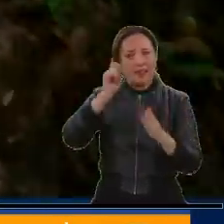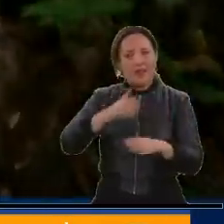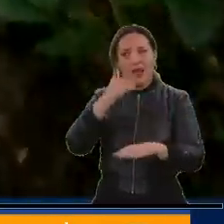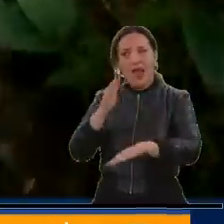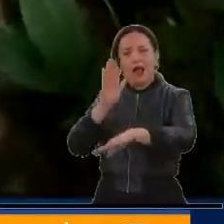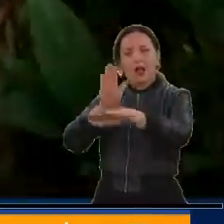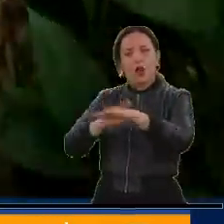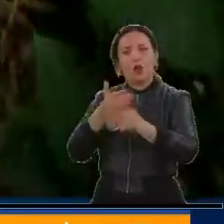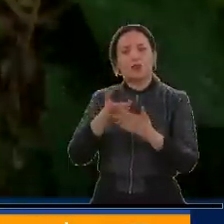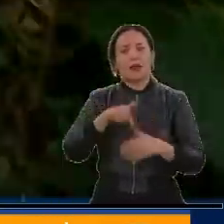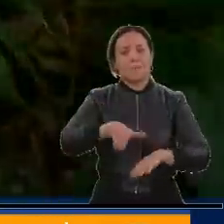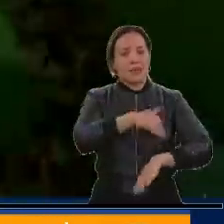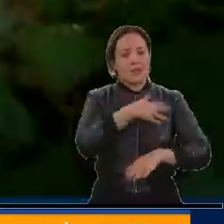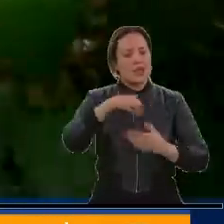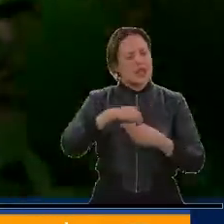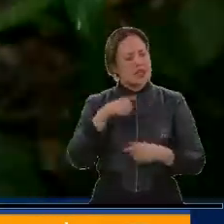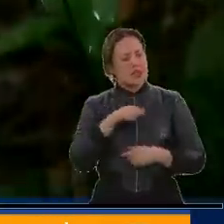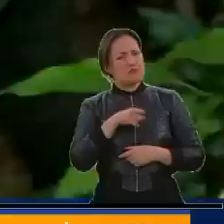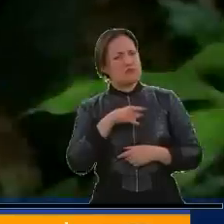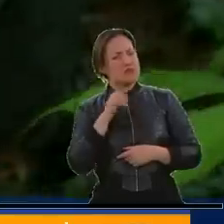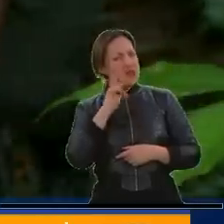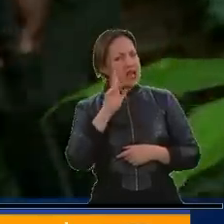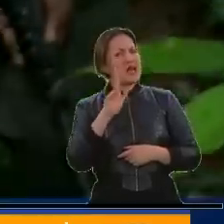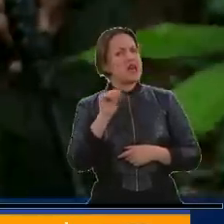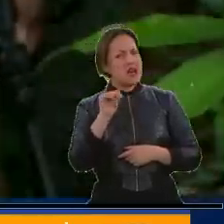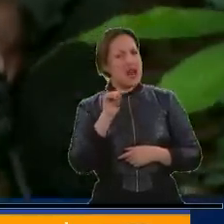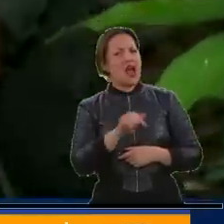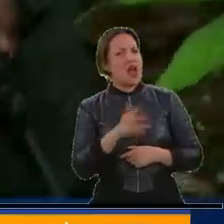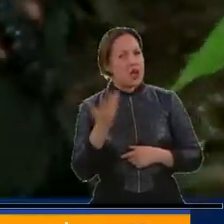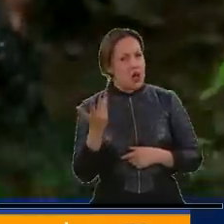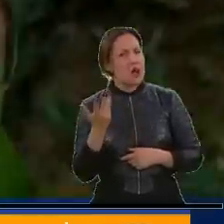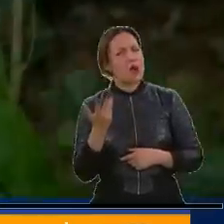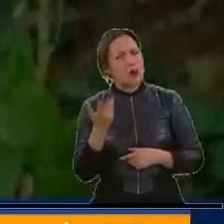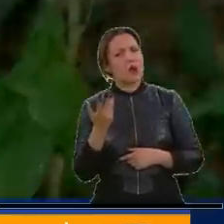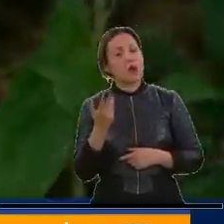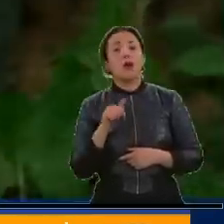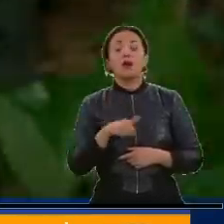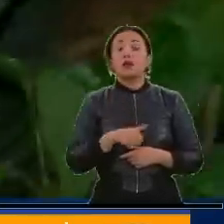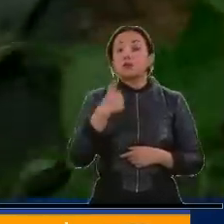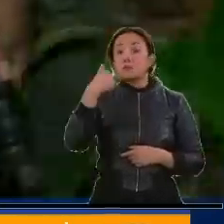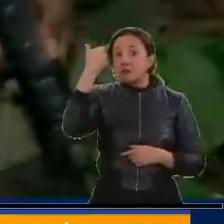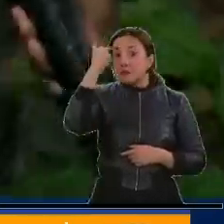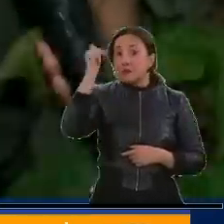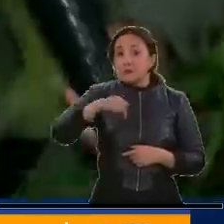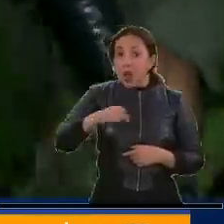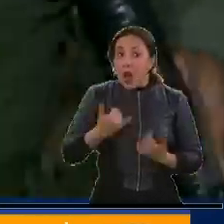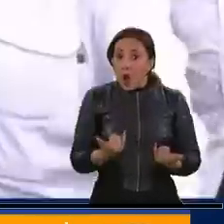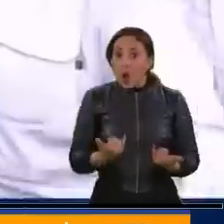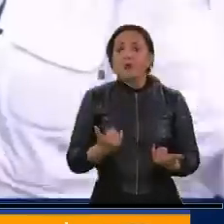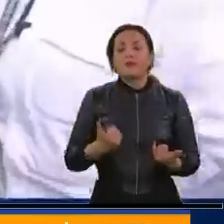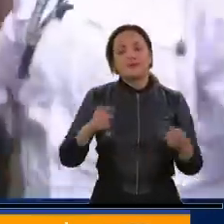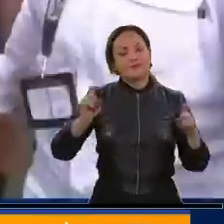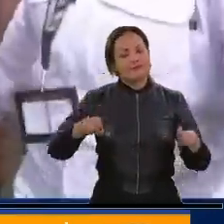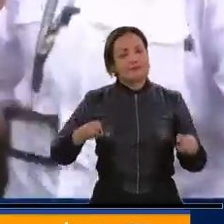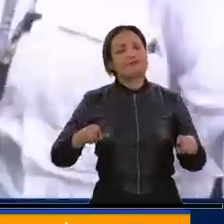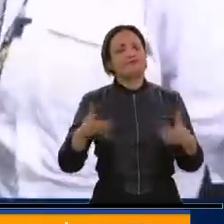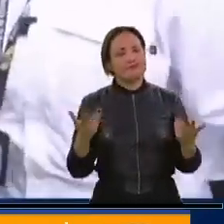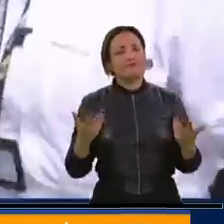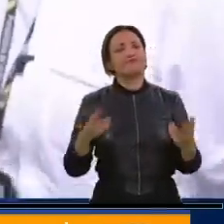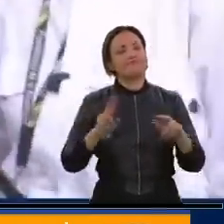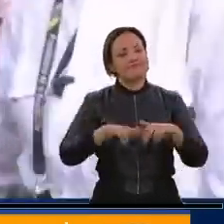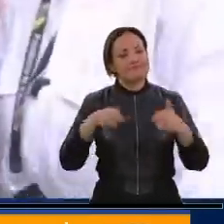ministro del Interior. Eso me extrañó bastante y creo que en este momento se requiere seguramente